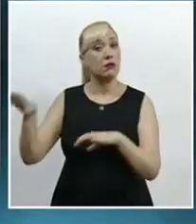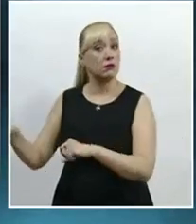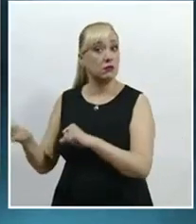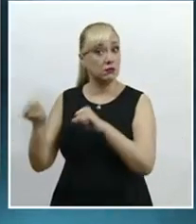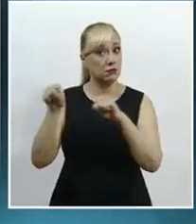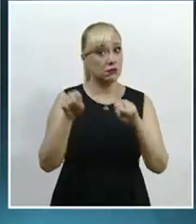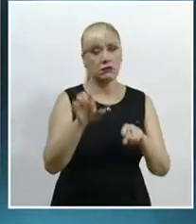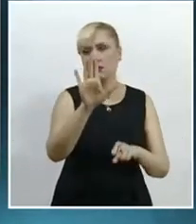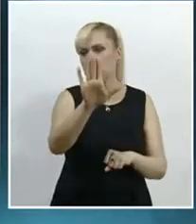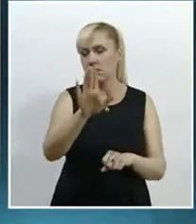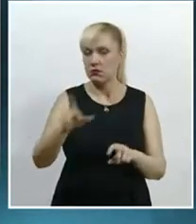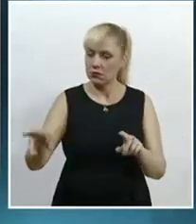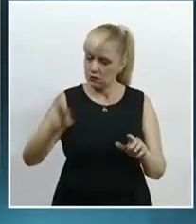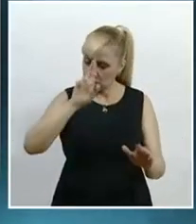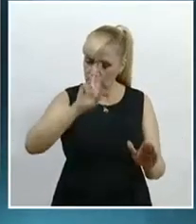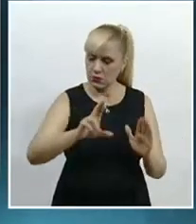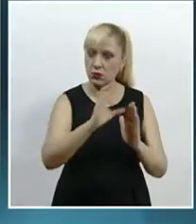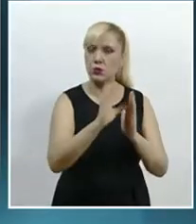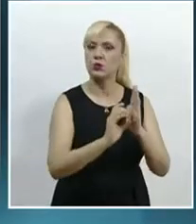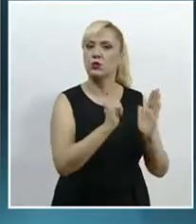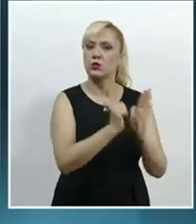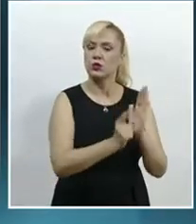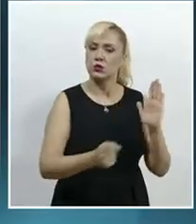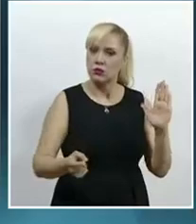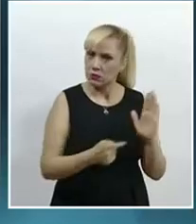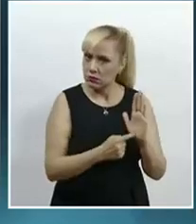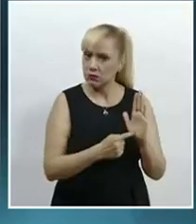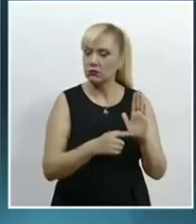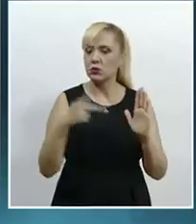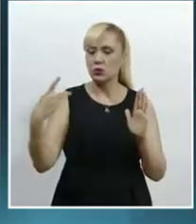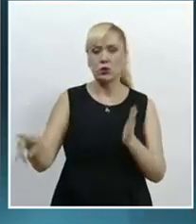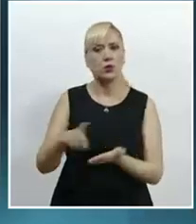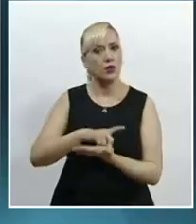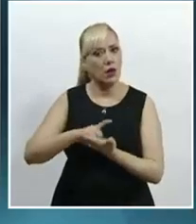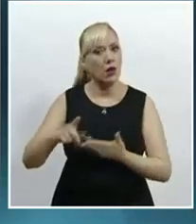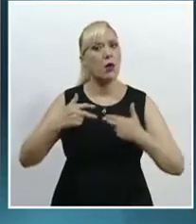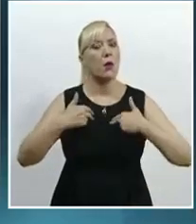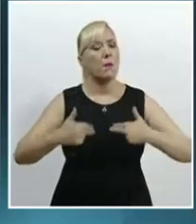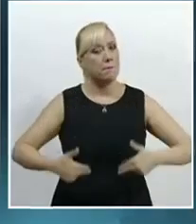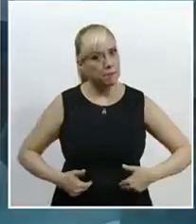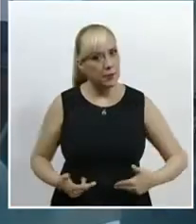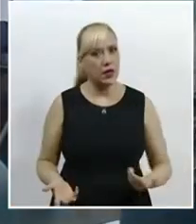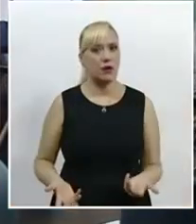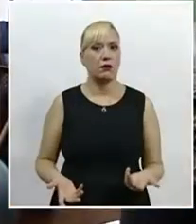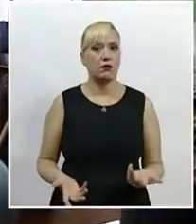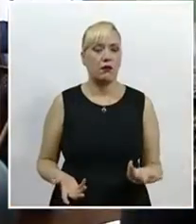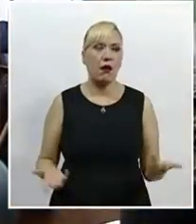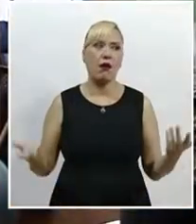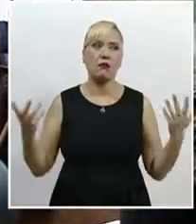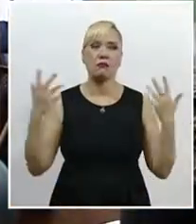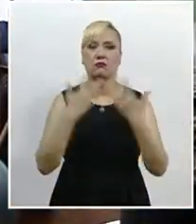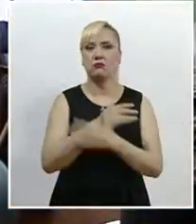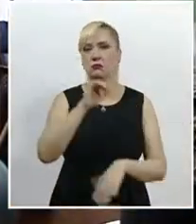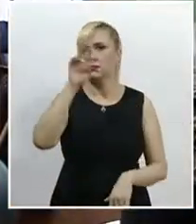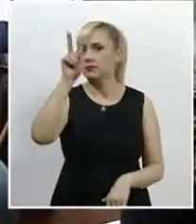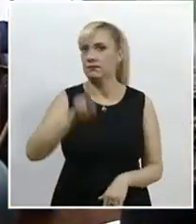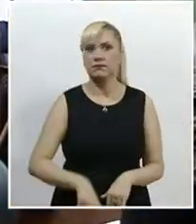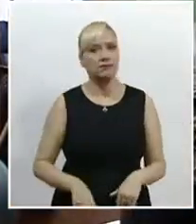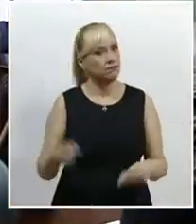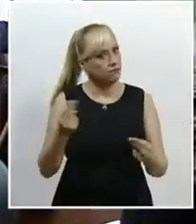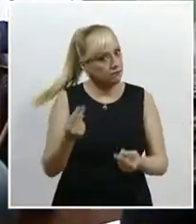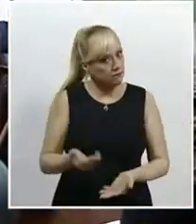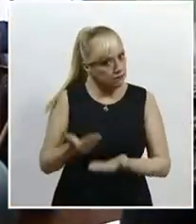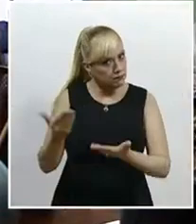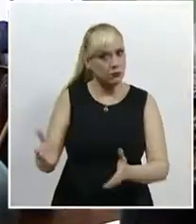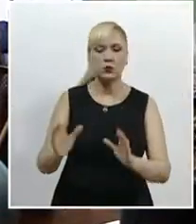estricto apego a la Constitución Federal y con pleno respeto a sus derechos humanos, poniendo especial énfasis en que se garantice